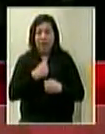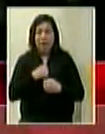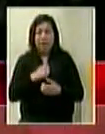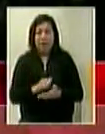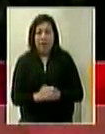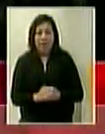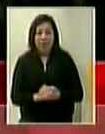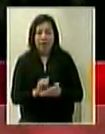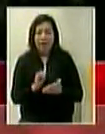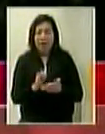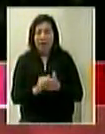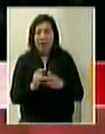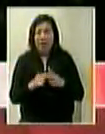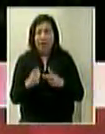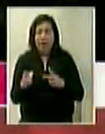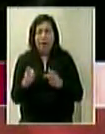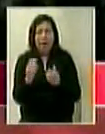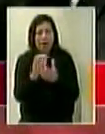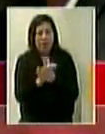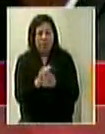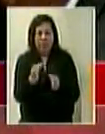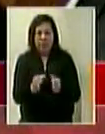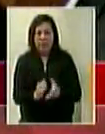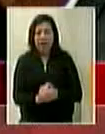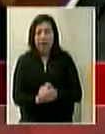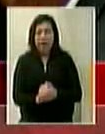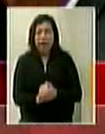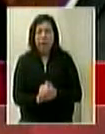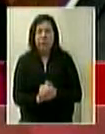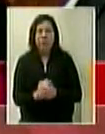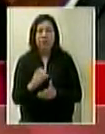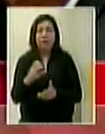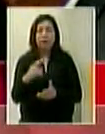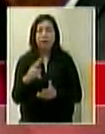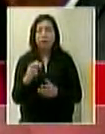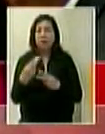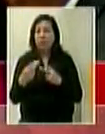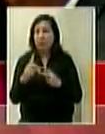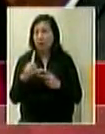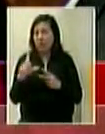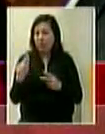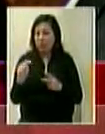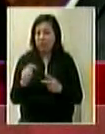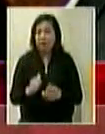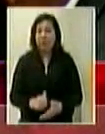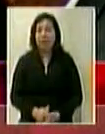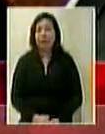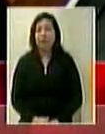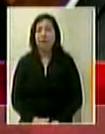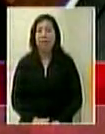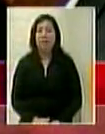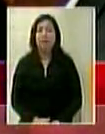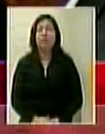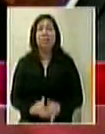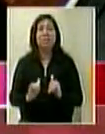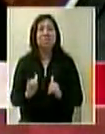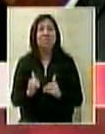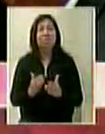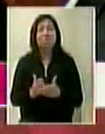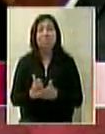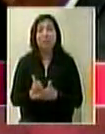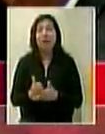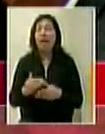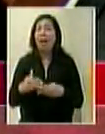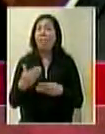es cierto?, que salió con la misma justificación del señor Cruzillat a una visita de salud, ¿no?, y que se quedó en las